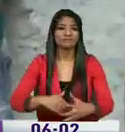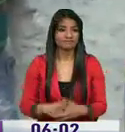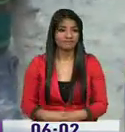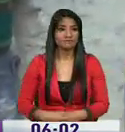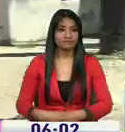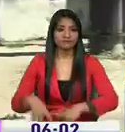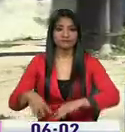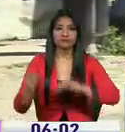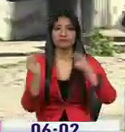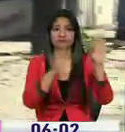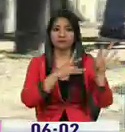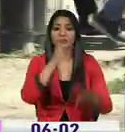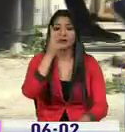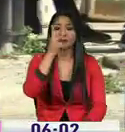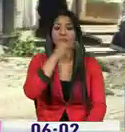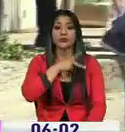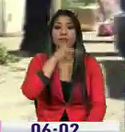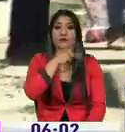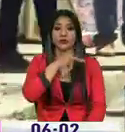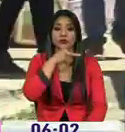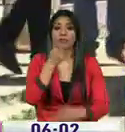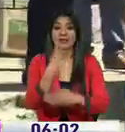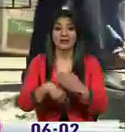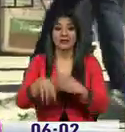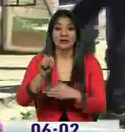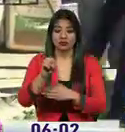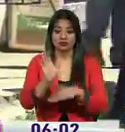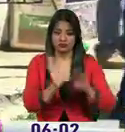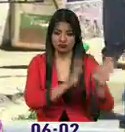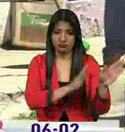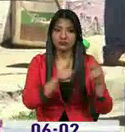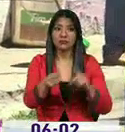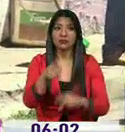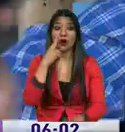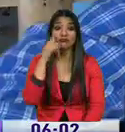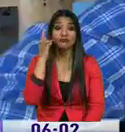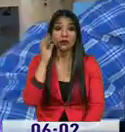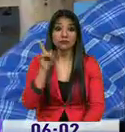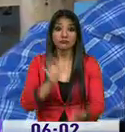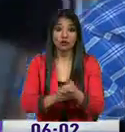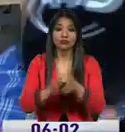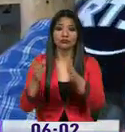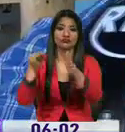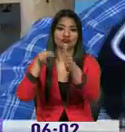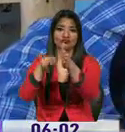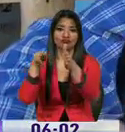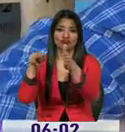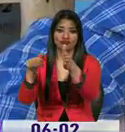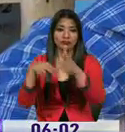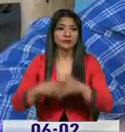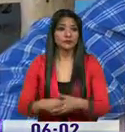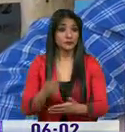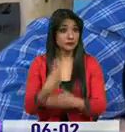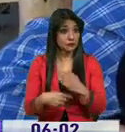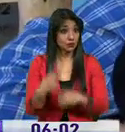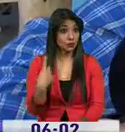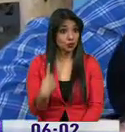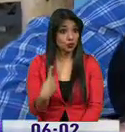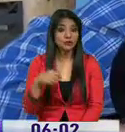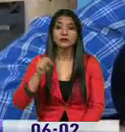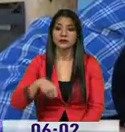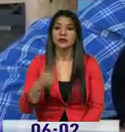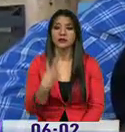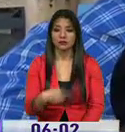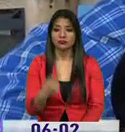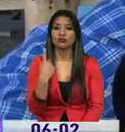Puerto Viejo mientras sus padres llegaron al centro forense de Manta para la autopsia de rigor. ¿Un solo niño tenía? Un solo niño, sí. Un